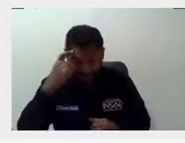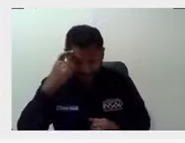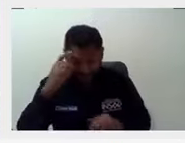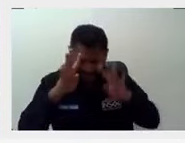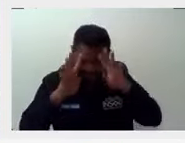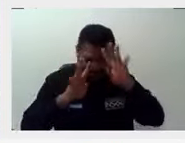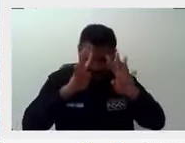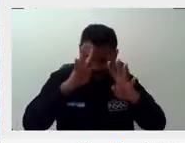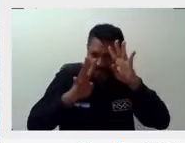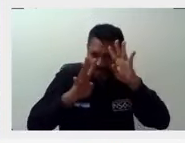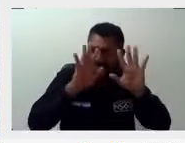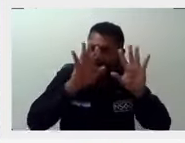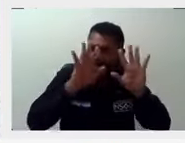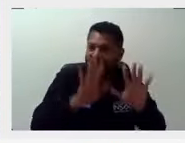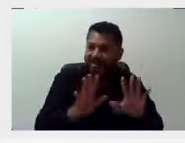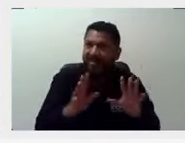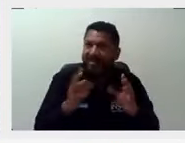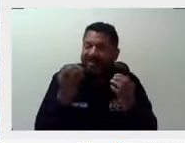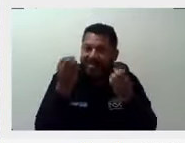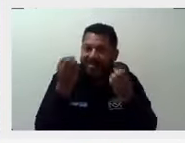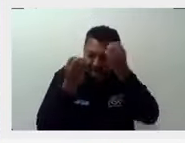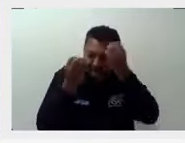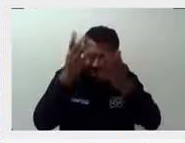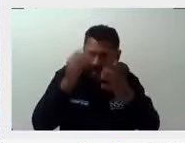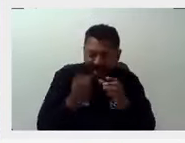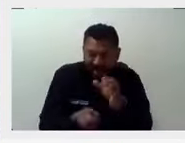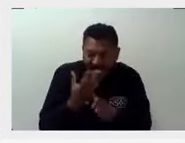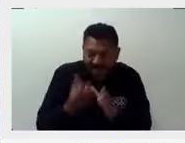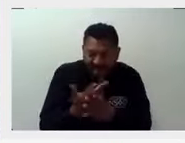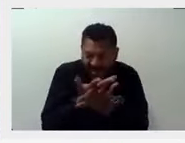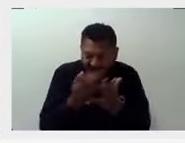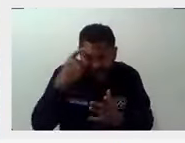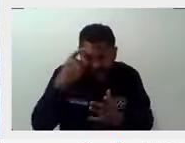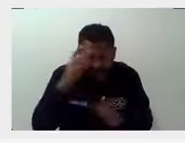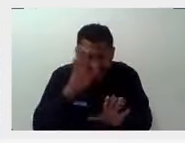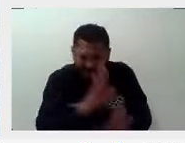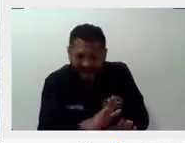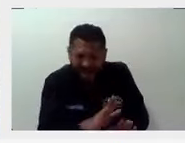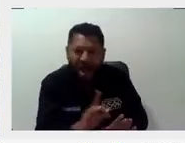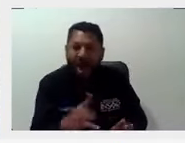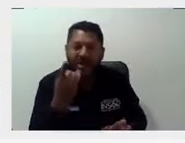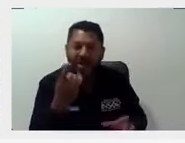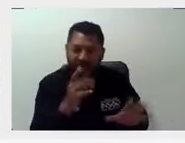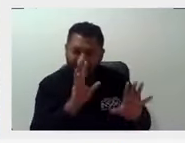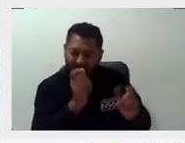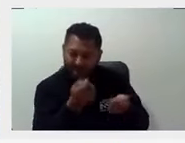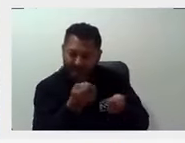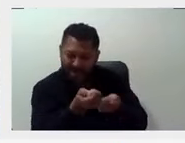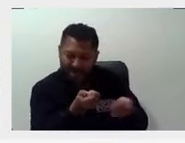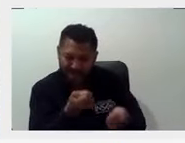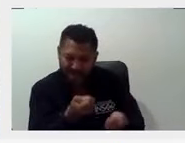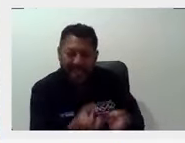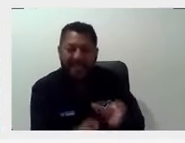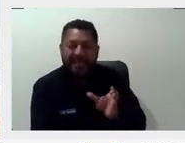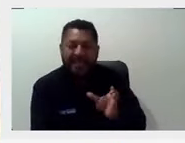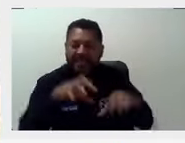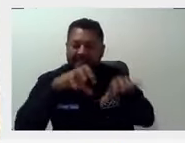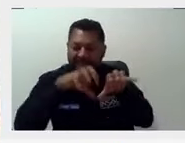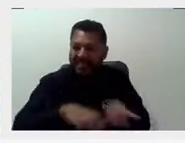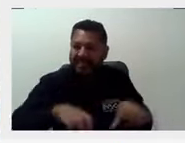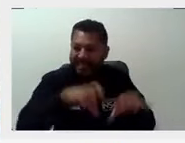creatividad, esas ideas locas y sueltas que están por ahí rodando, las podamos coger y podamos generar actividades con ellas. Y